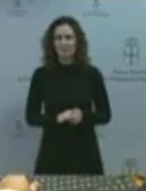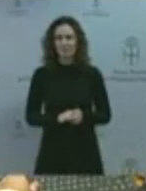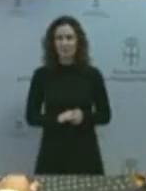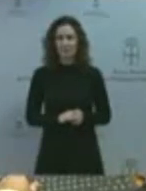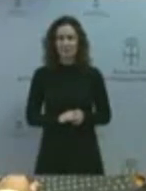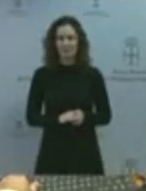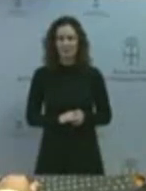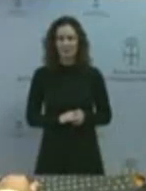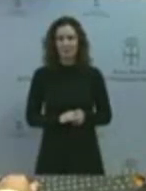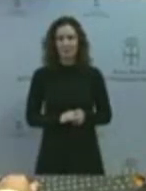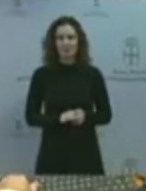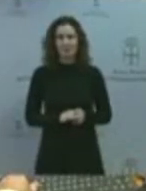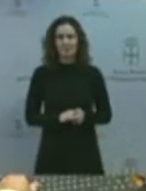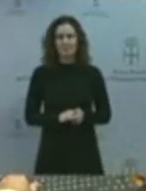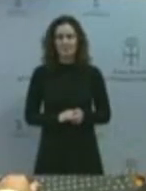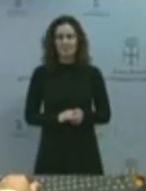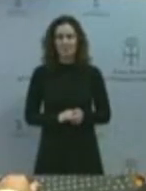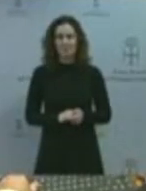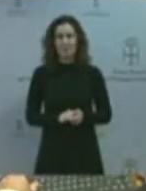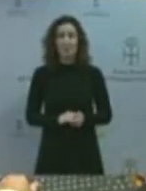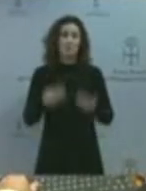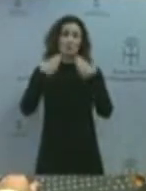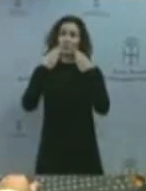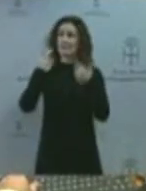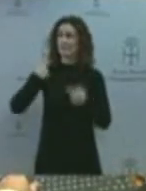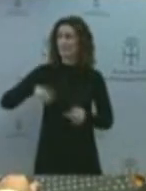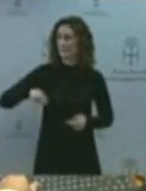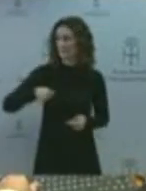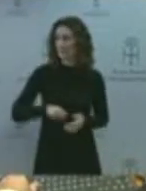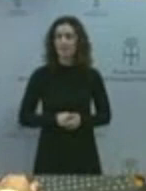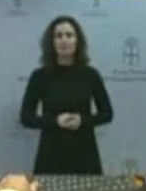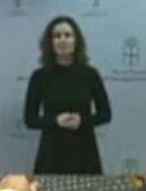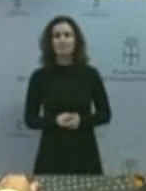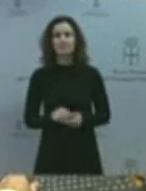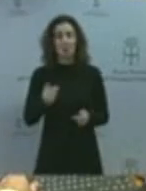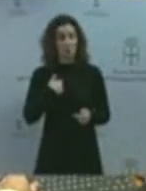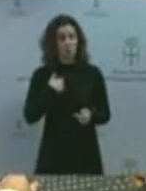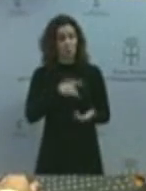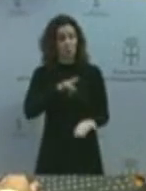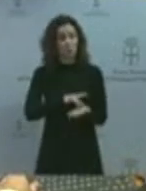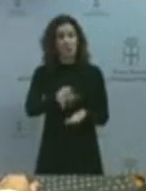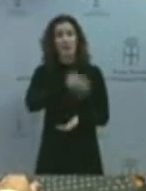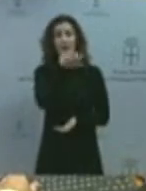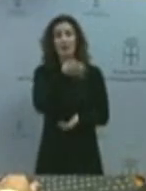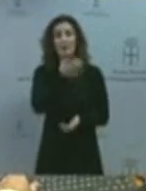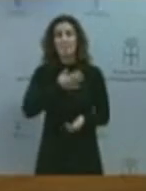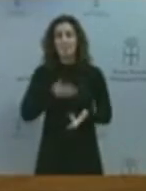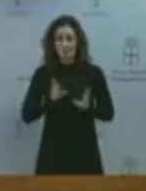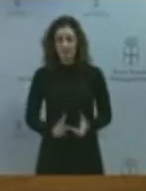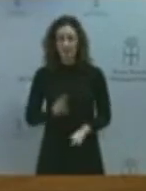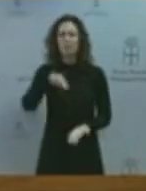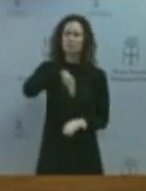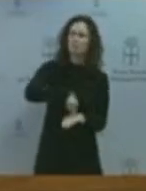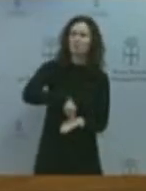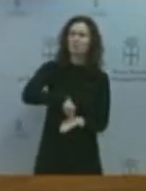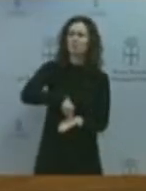Moitas gracias, señor presidente. Iba a fer a miña intervención dende o meu escaño, pero vou fela aquí. Parece que é